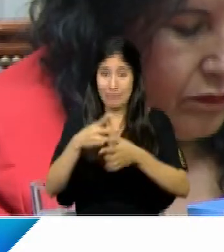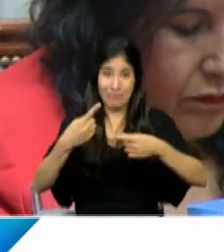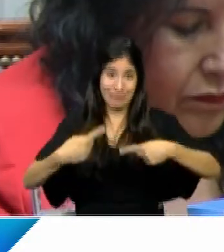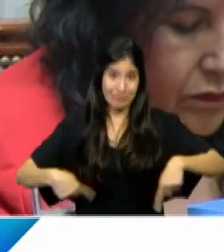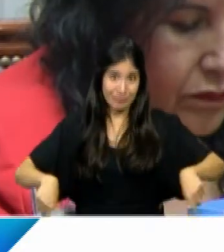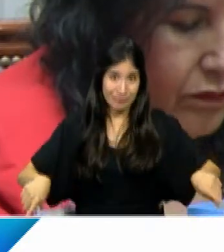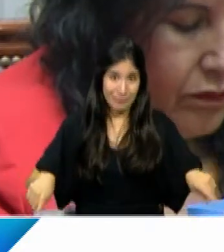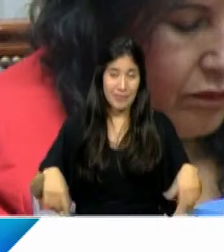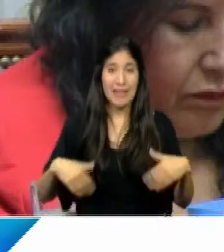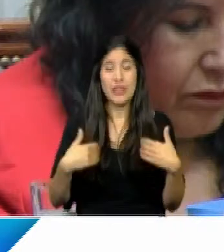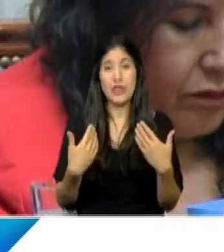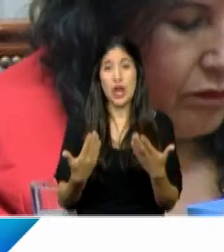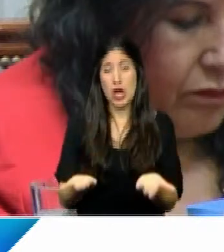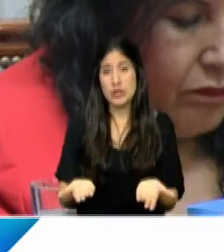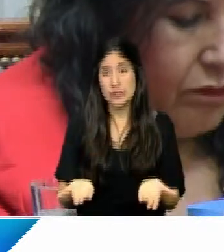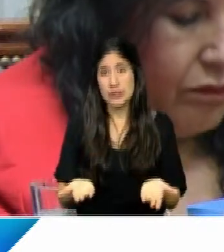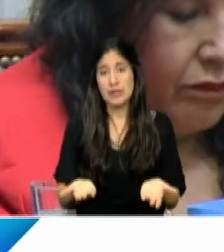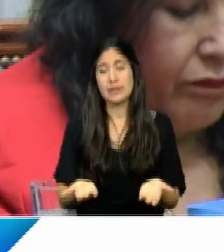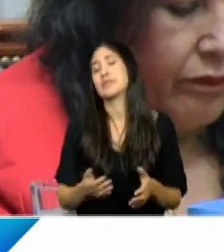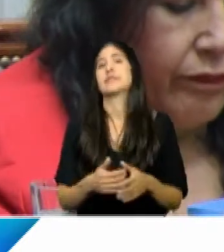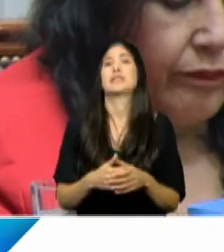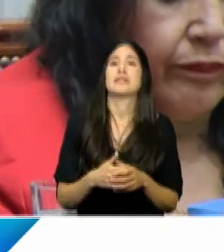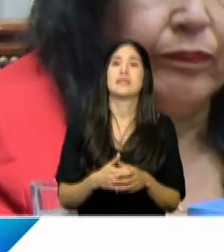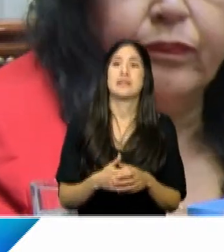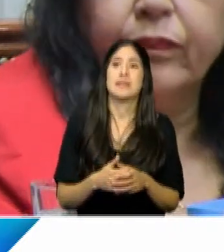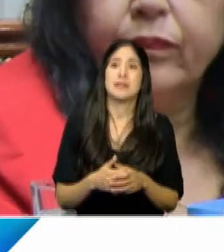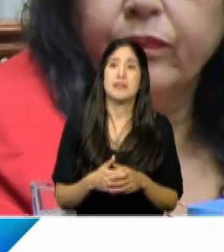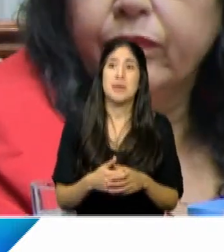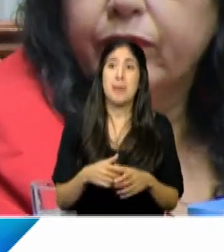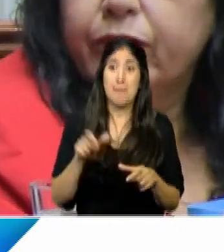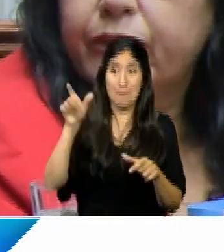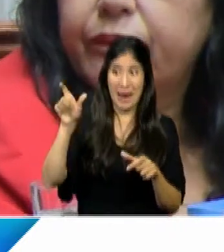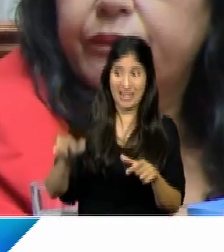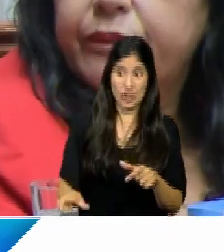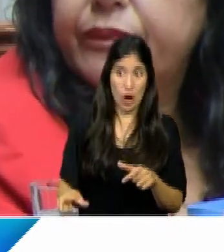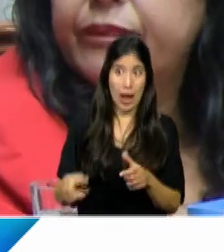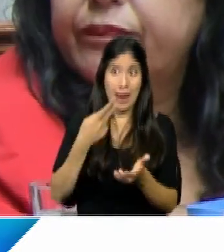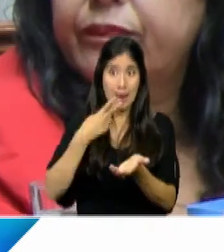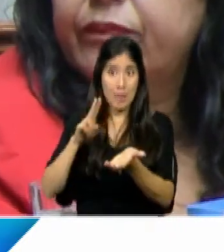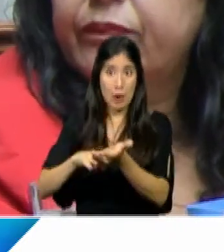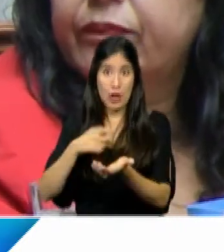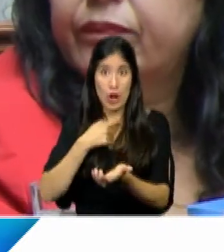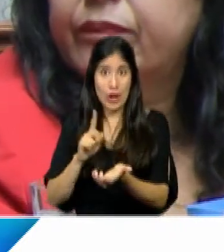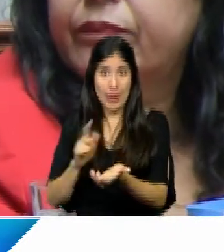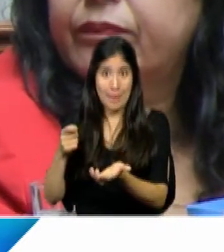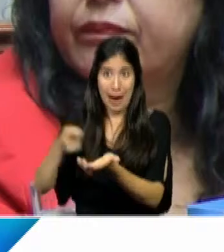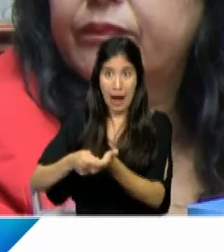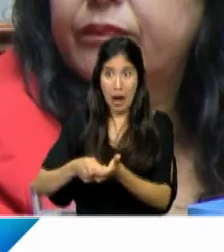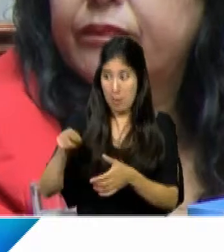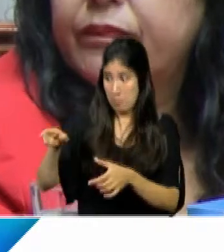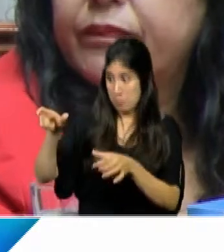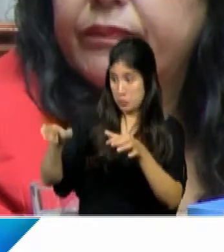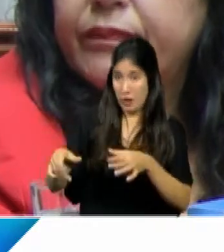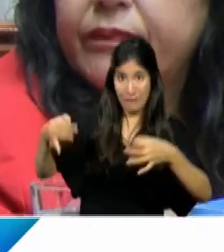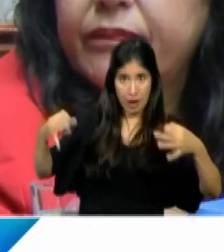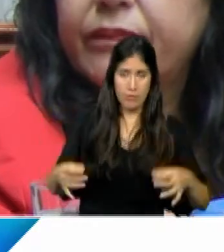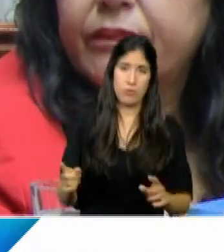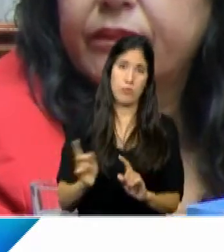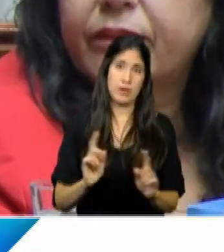Es hábil moralmente el que evade impuestos, es una figura que no nos gusta, no está, etcétera, pero es evidente